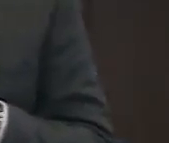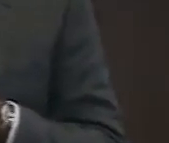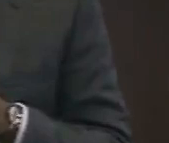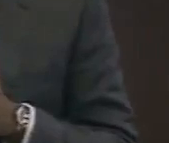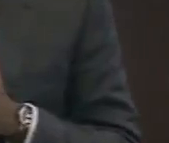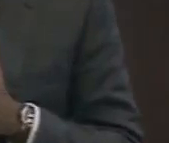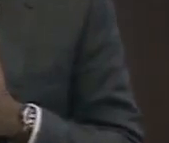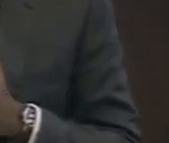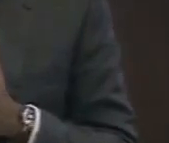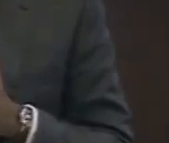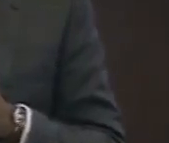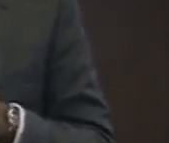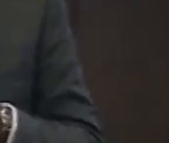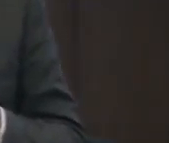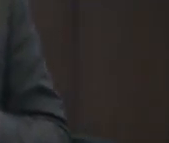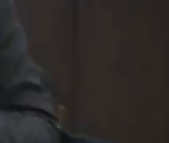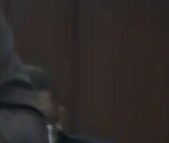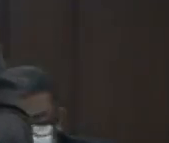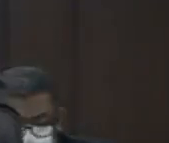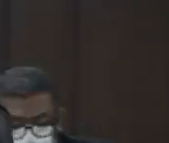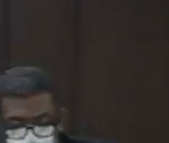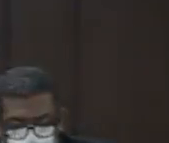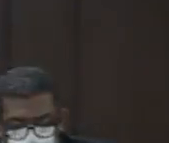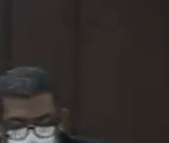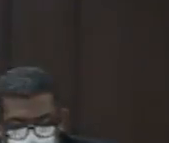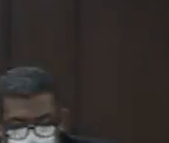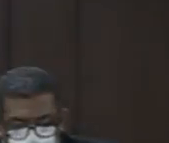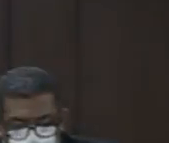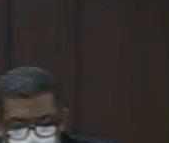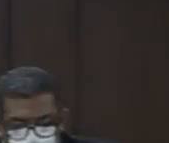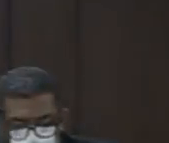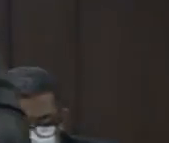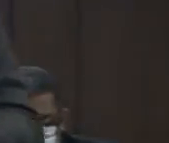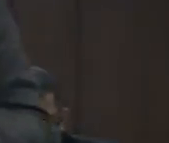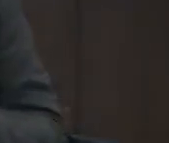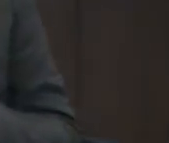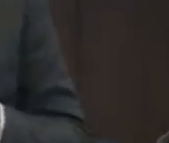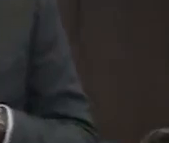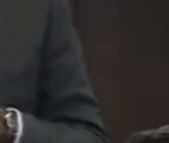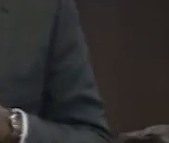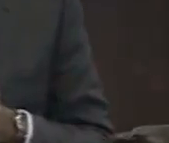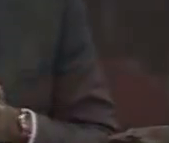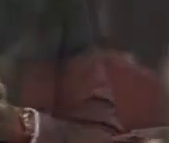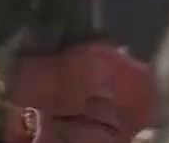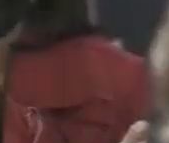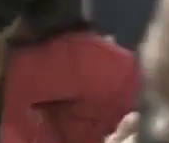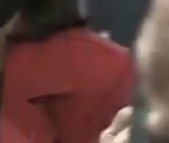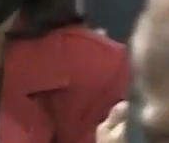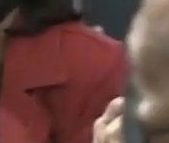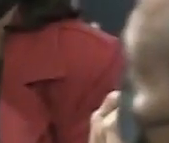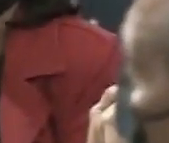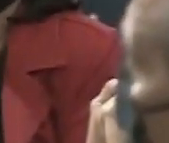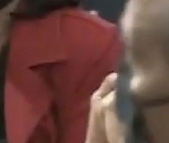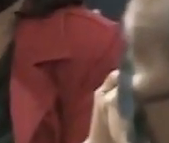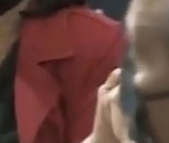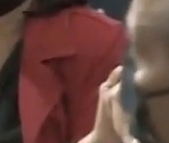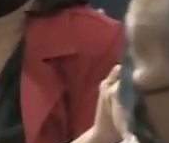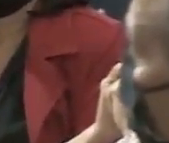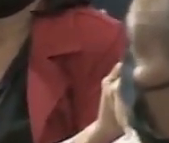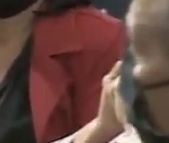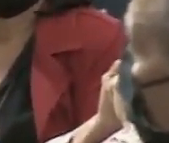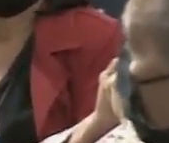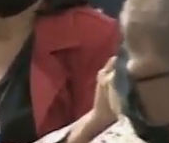para el pueblo de Barquisimeto y para todo el pueblo de Lara es que precisamente podamos traer al Panteón Nacional a la guerrera